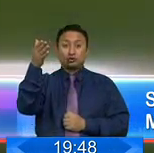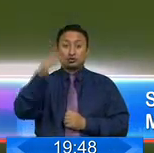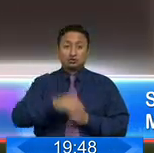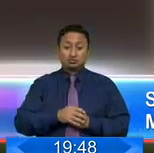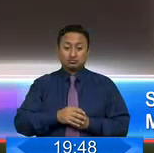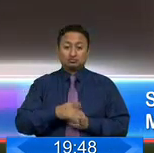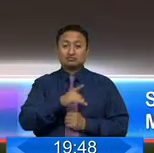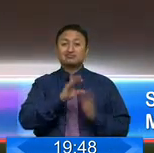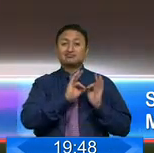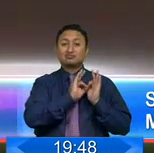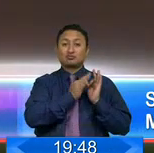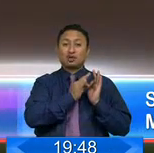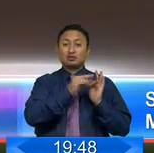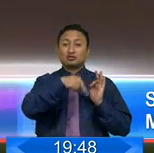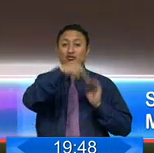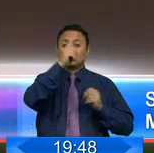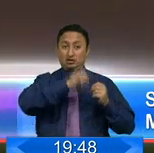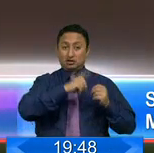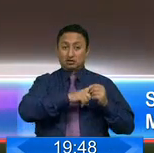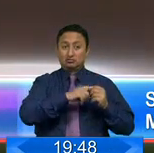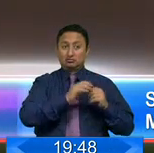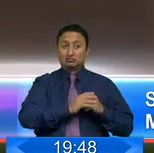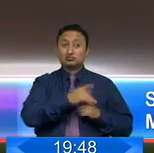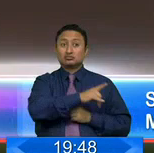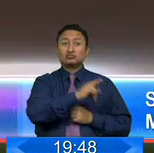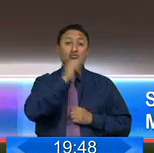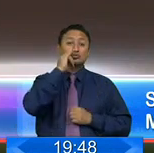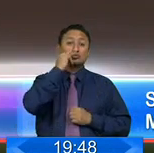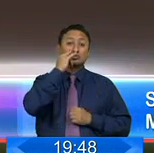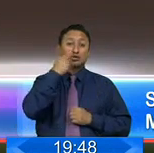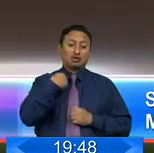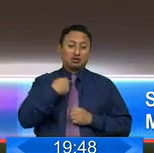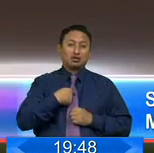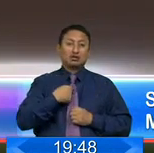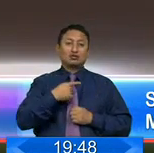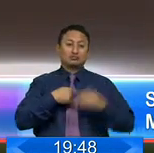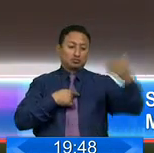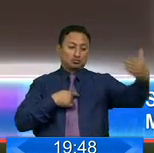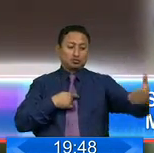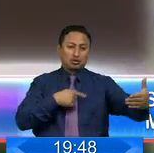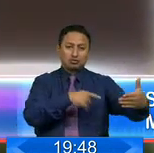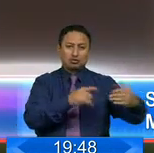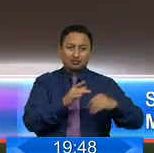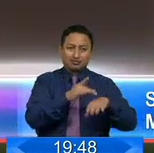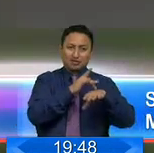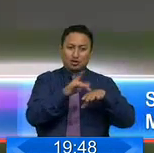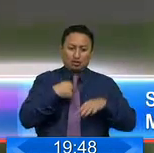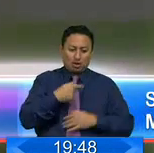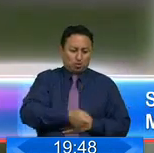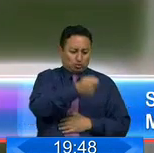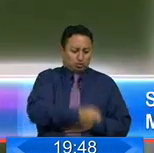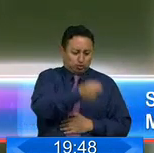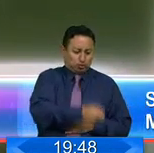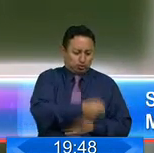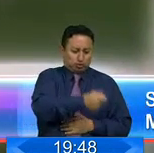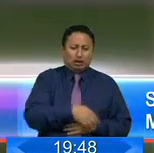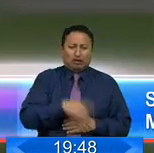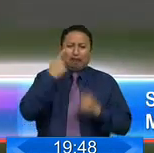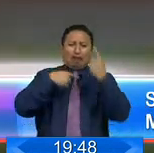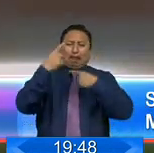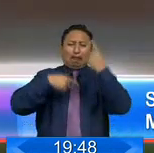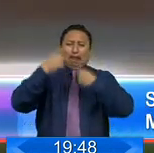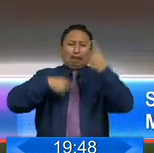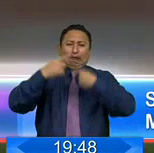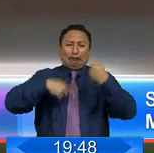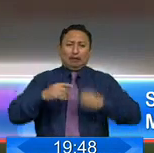ubicado en Calderón, al norte de Quito, bañan en el patio con una manguera a un niño que se encuentra completamente desnudo y no para de llorar. Según la